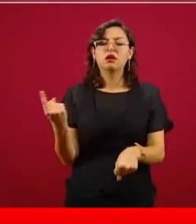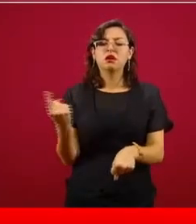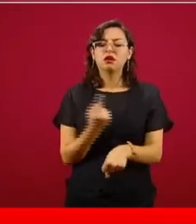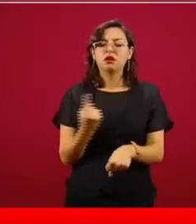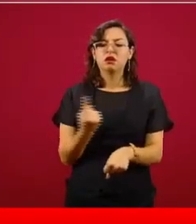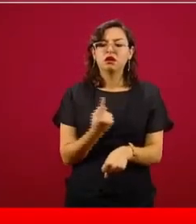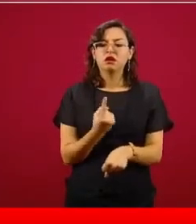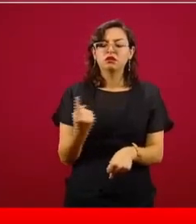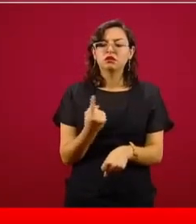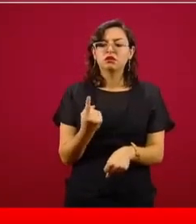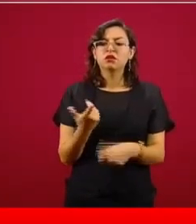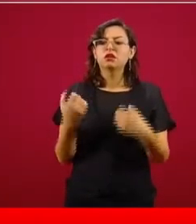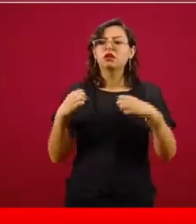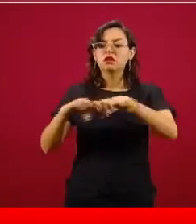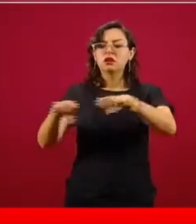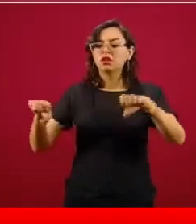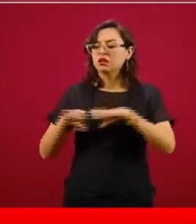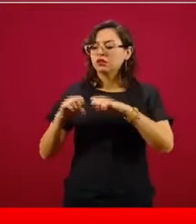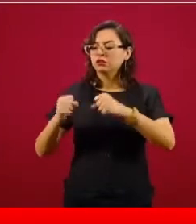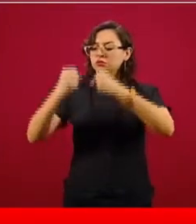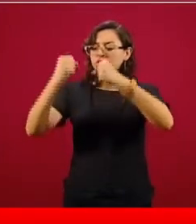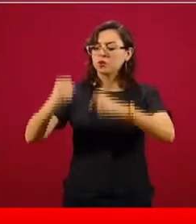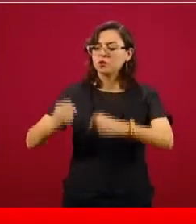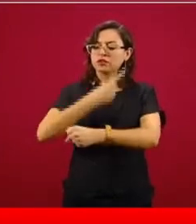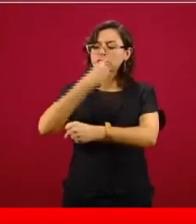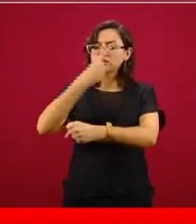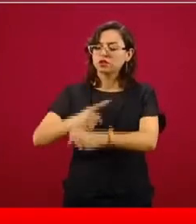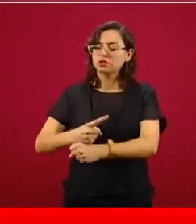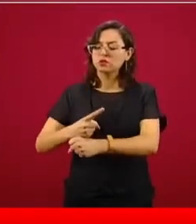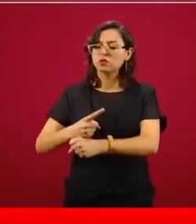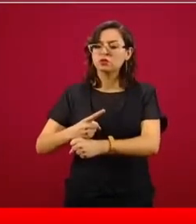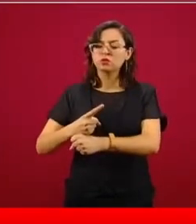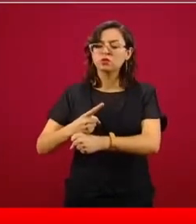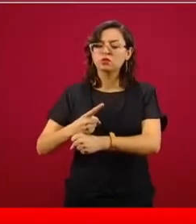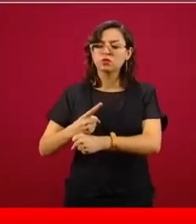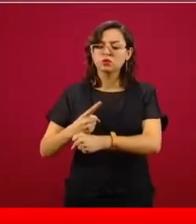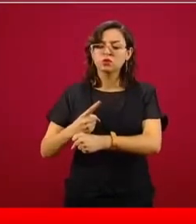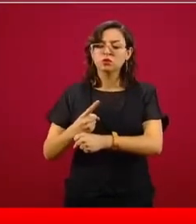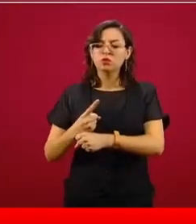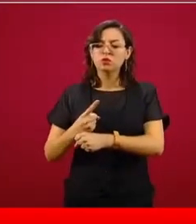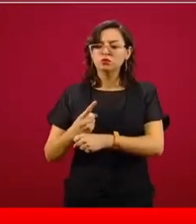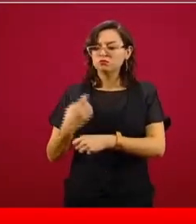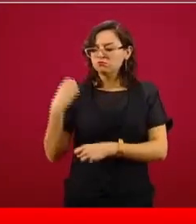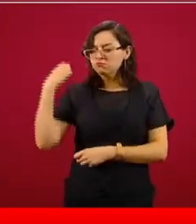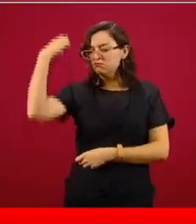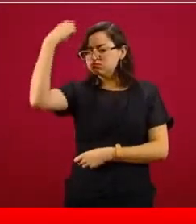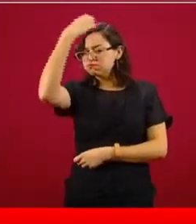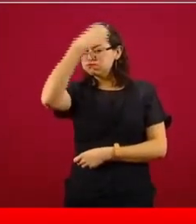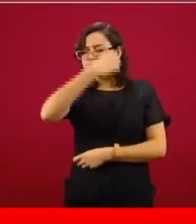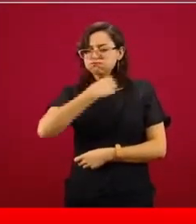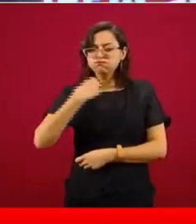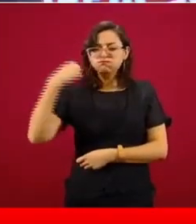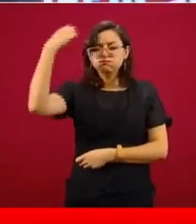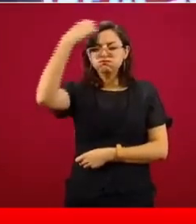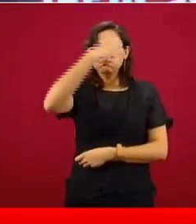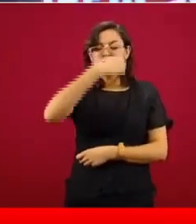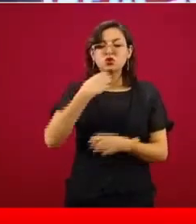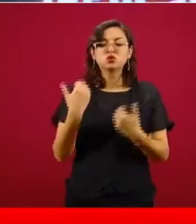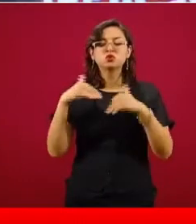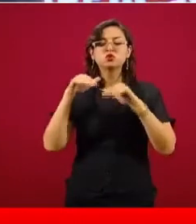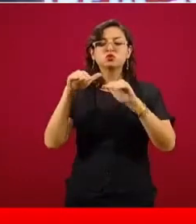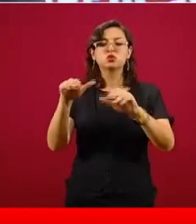En el Gabinete de Seguridad se hizo una evaluación sobre las aduanas.